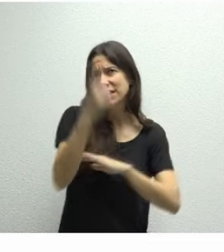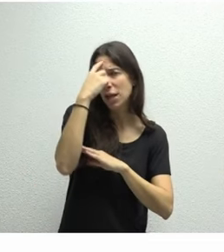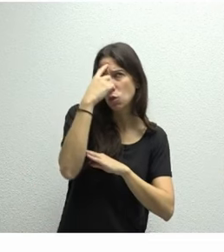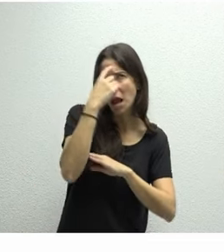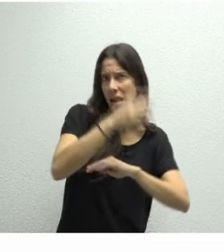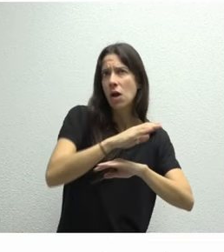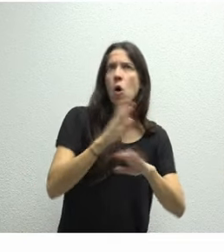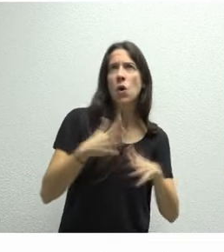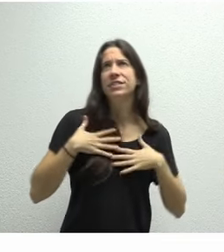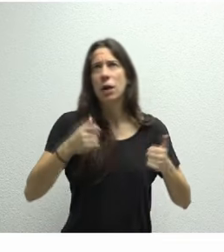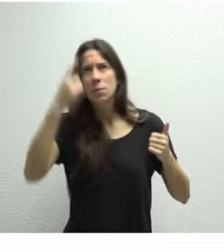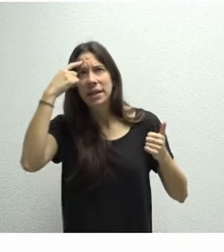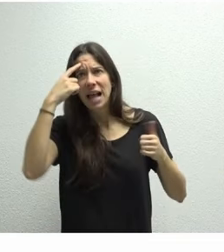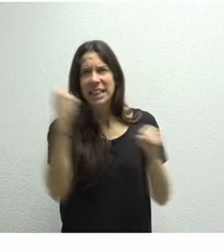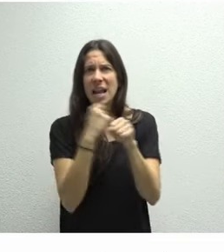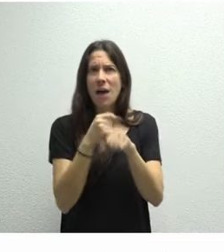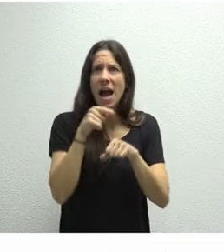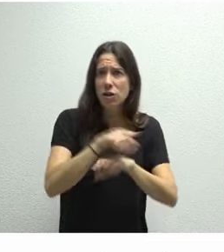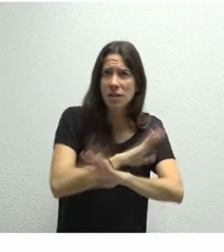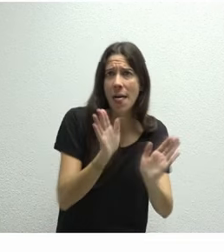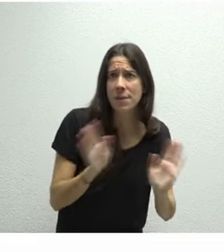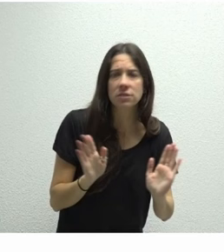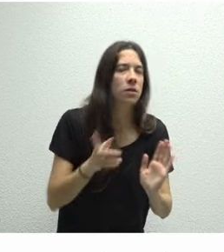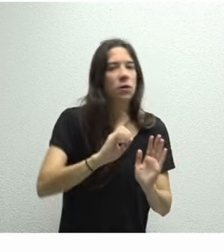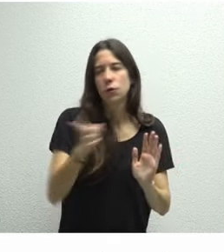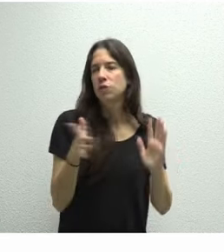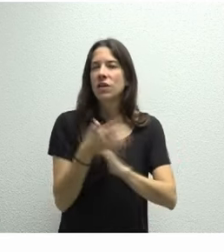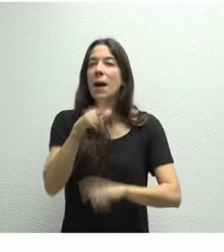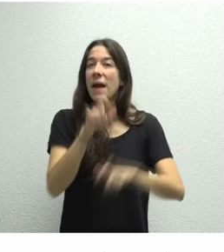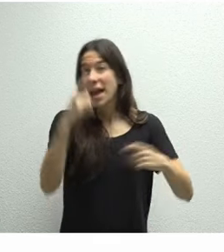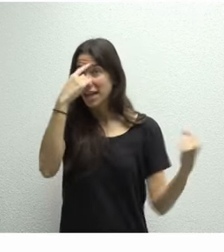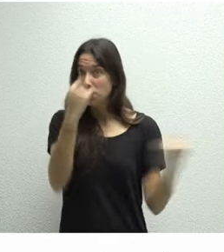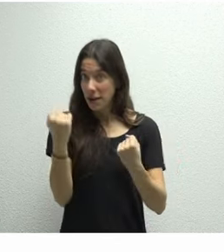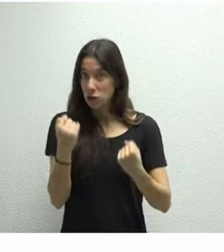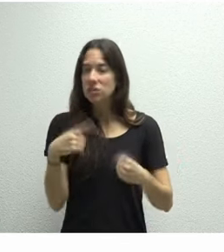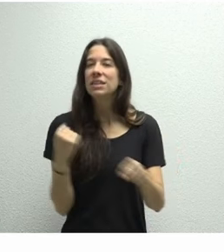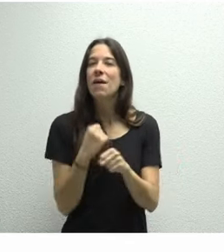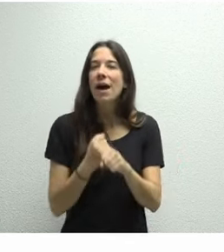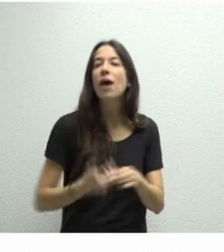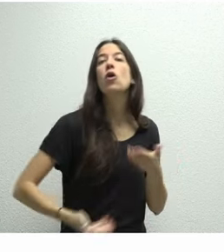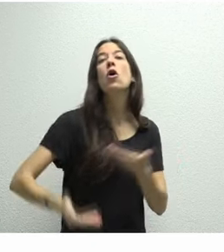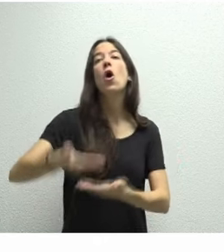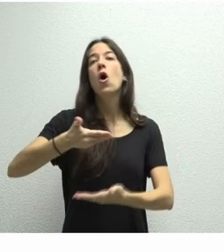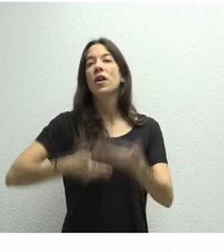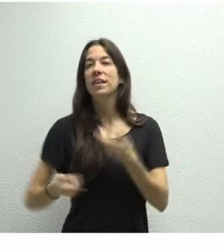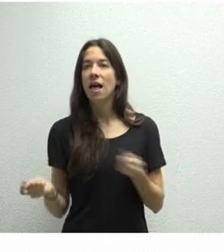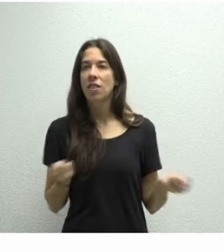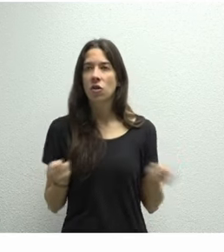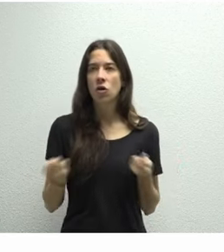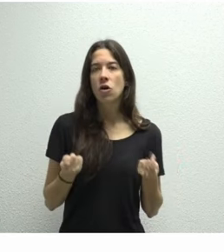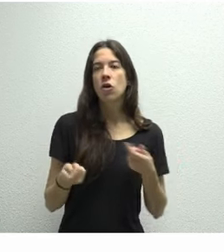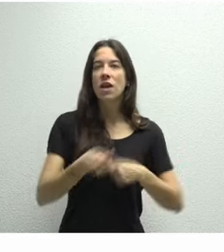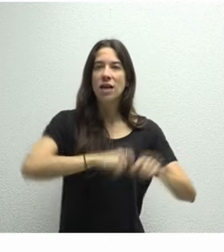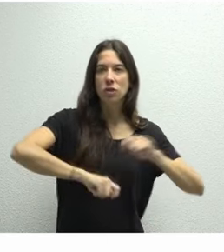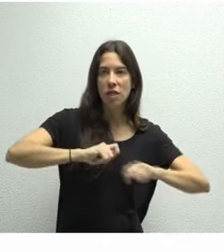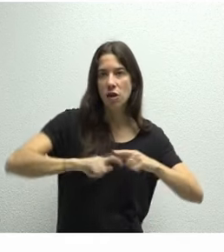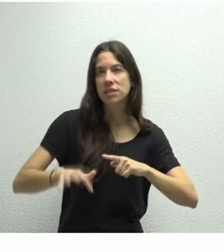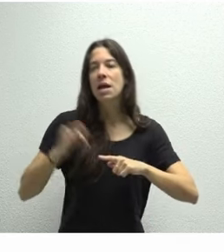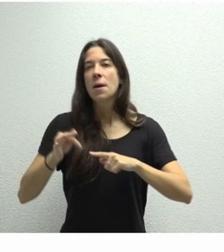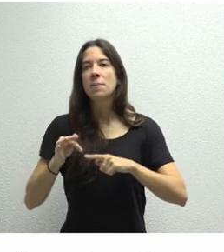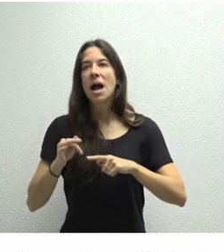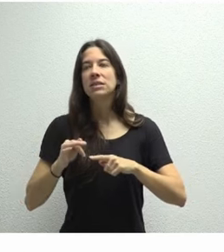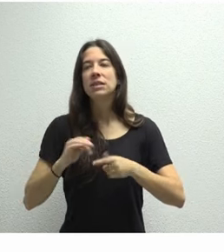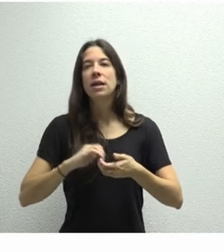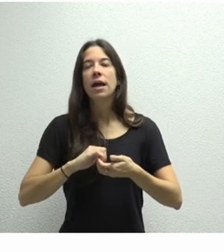Salud Mental sino que estos expertos están trabajando en coordinación con las asociaciones y organizaciones de la sociedad civil que